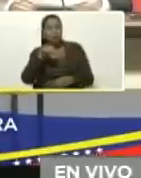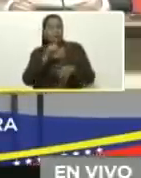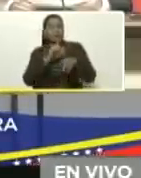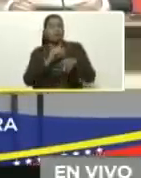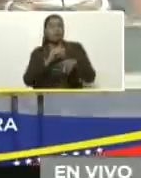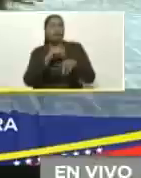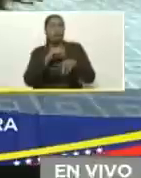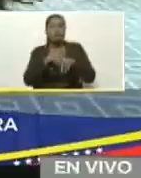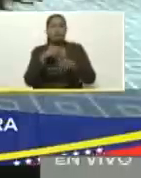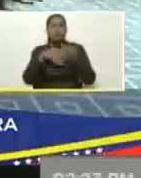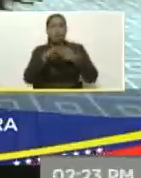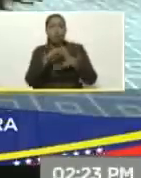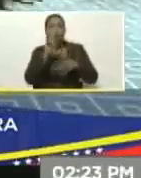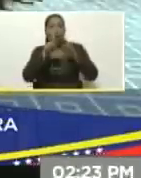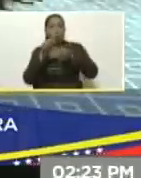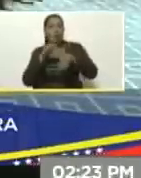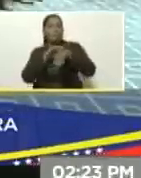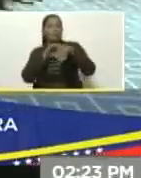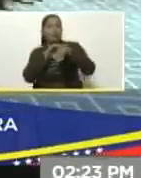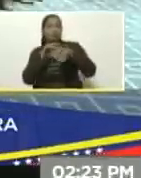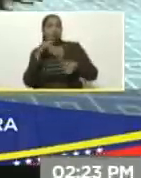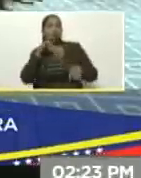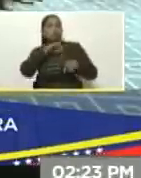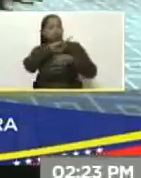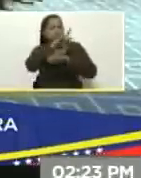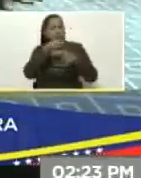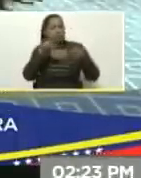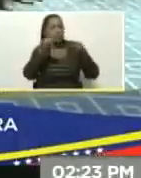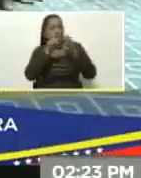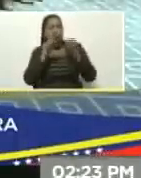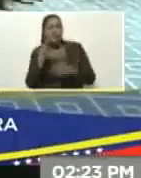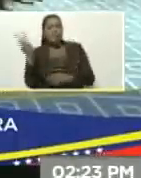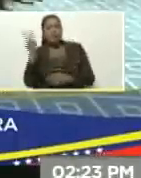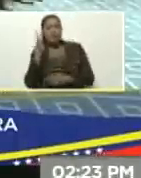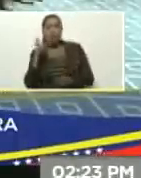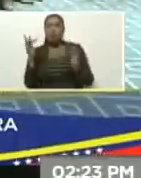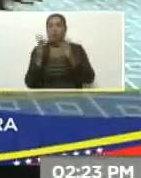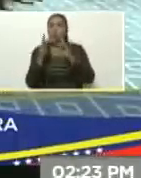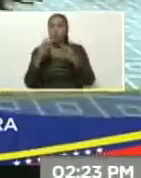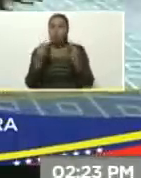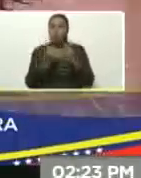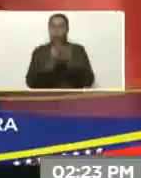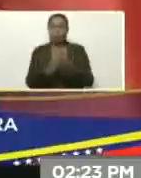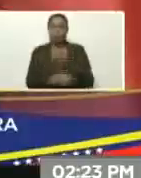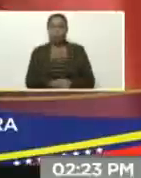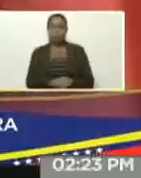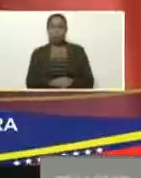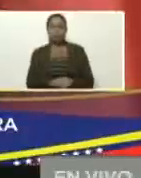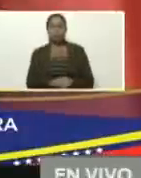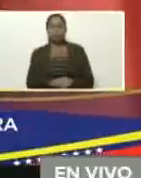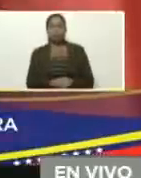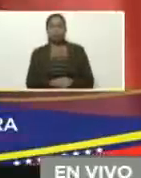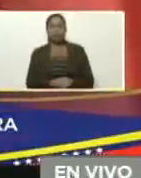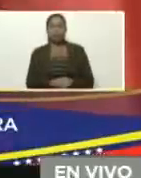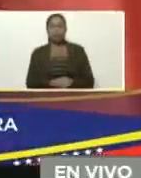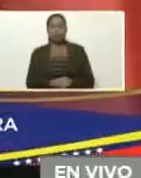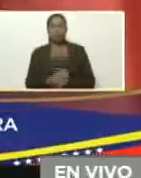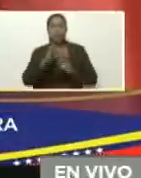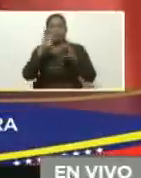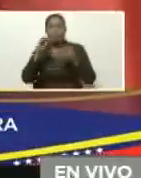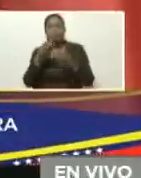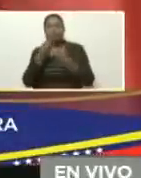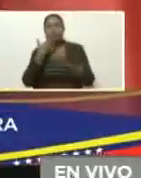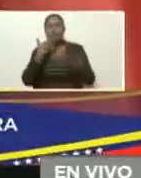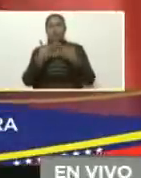tiempo algunos ministros también van a ponerse en contacto con su homólogo. Muchísimas